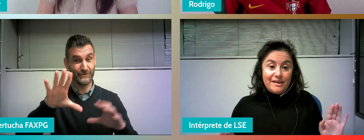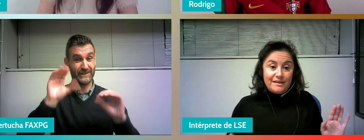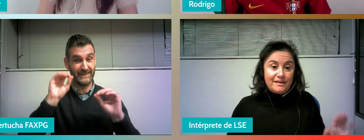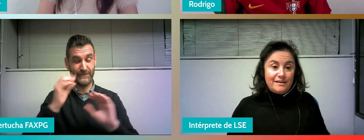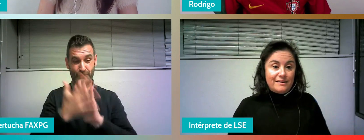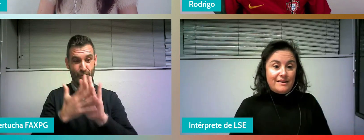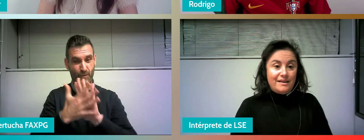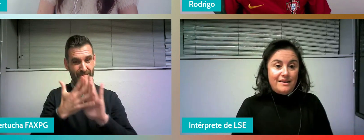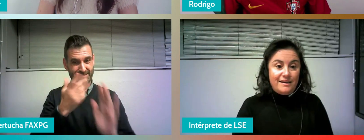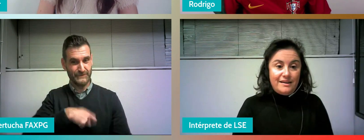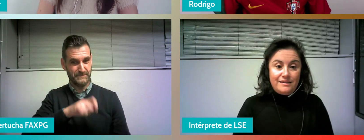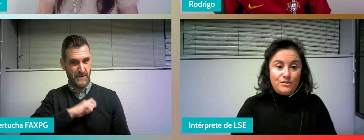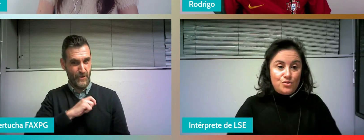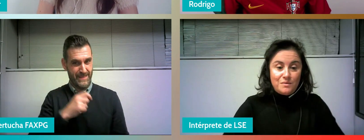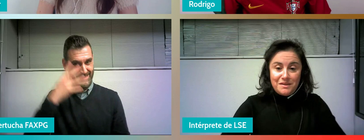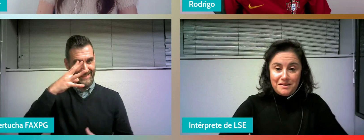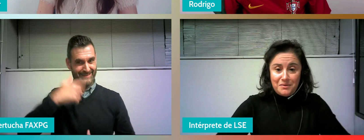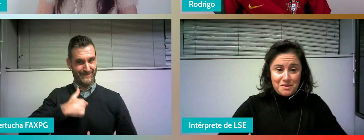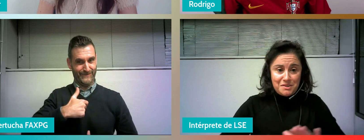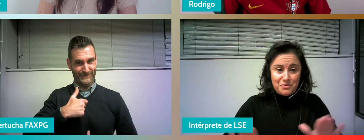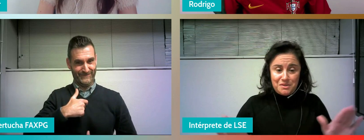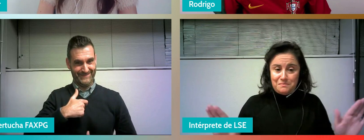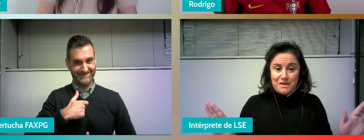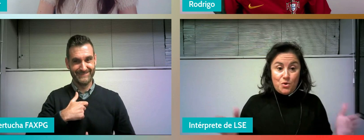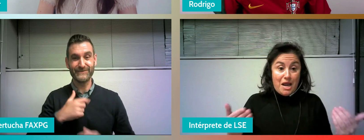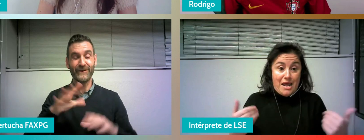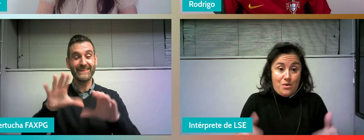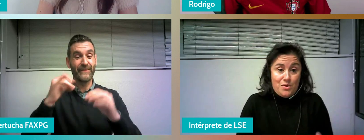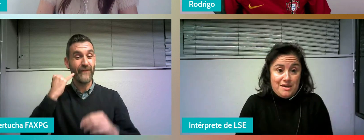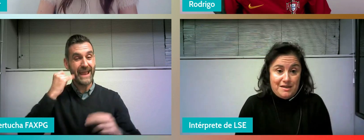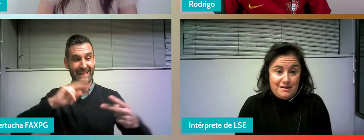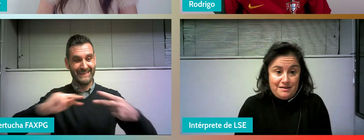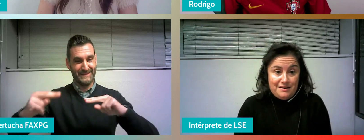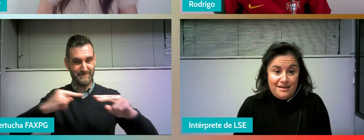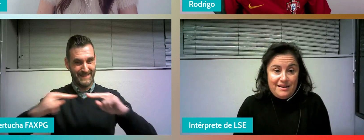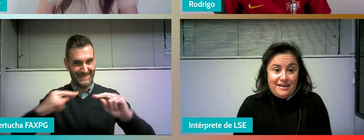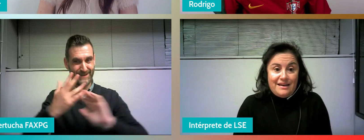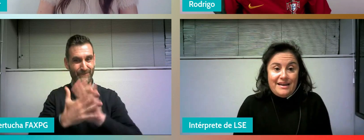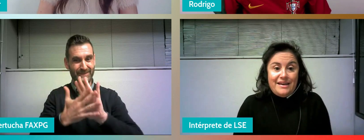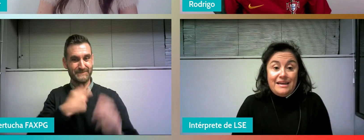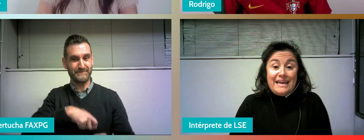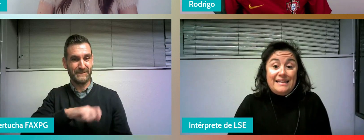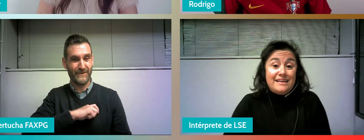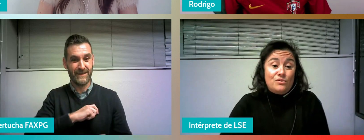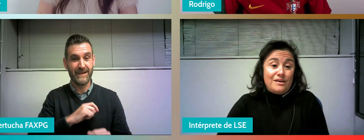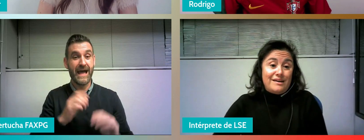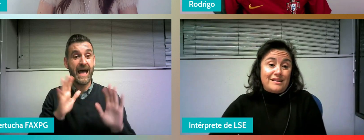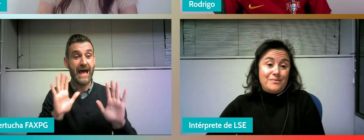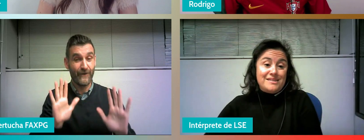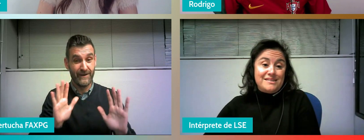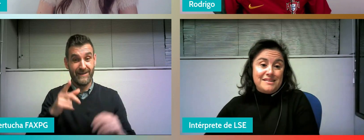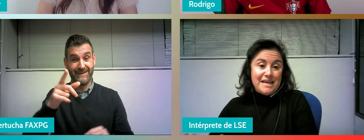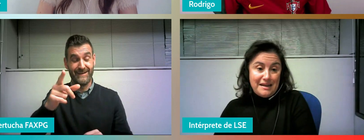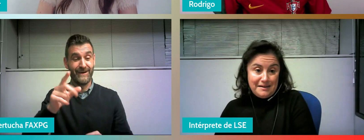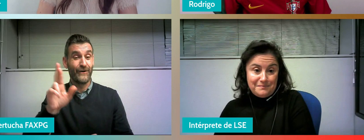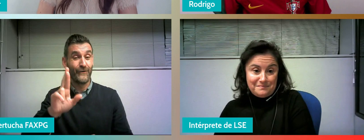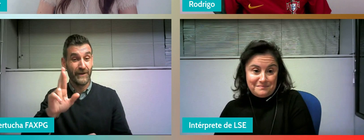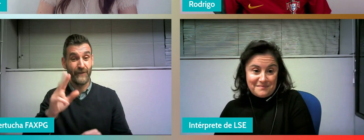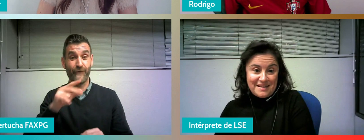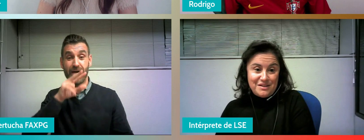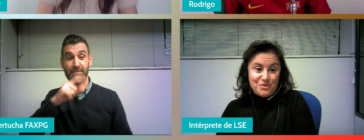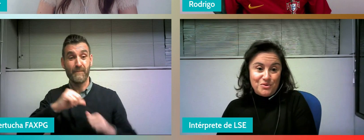Eu Iker, entendo solamente a lingua de signos española. Eu Iker entendo a través de